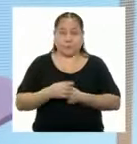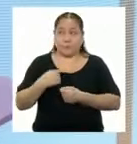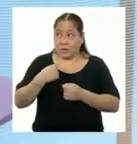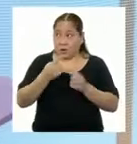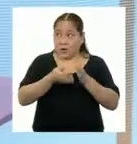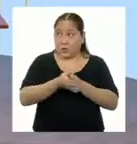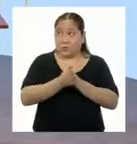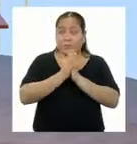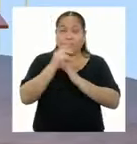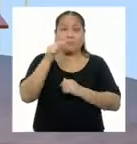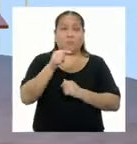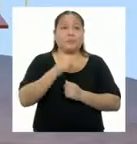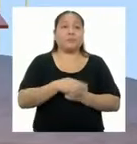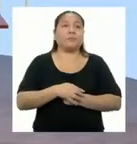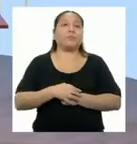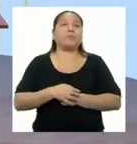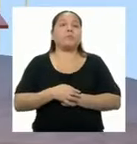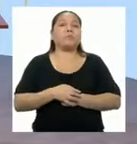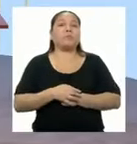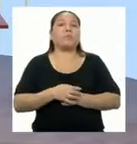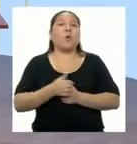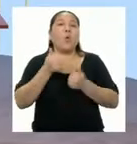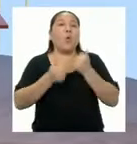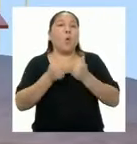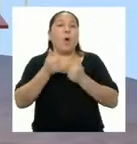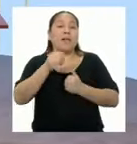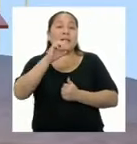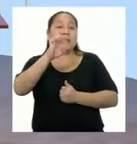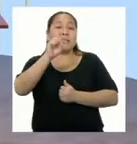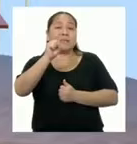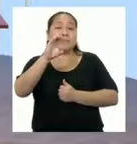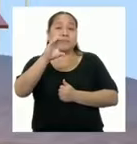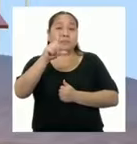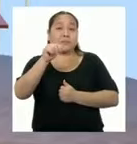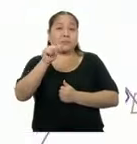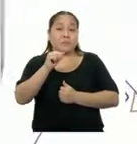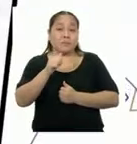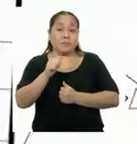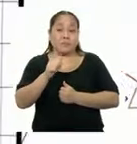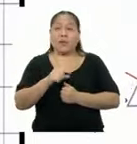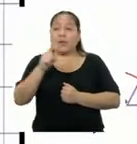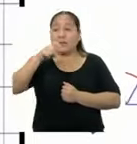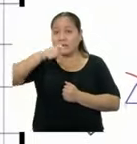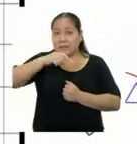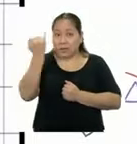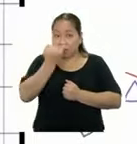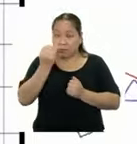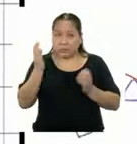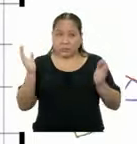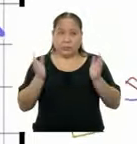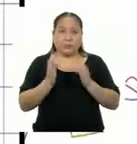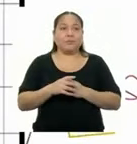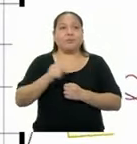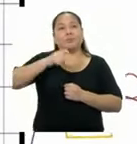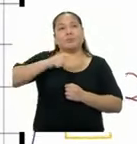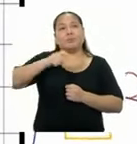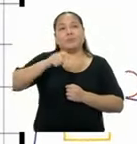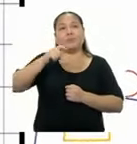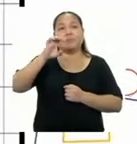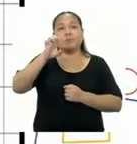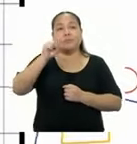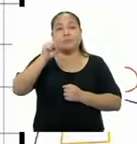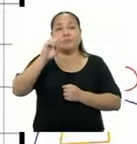pide es con qué escala debe dibujar el auto. Tenemos que la escala es